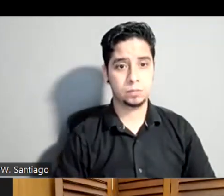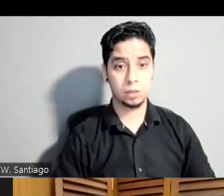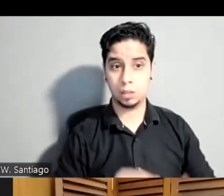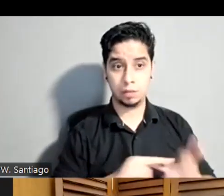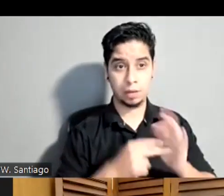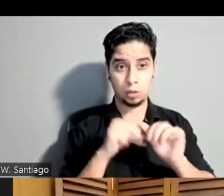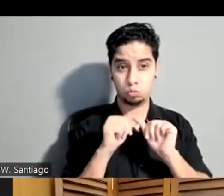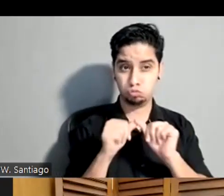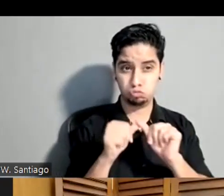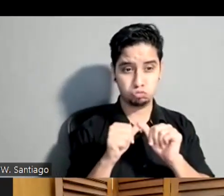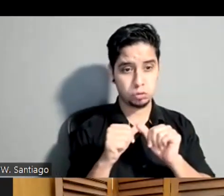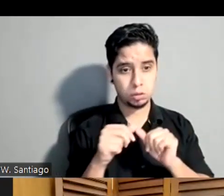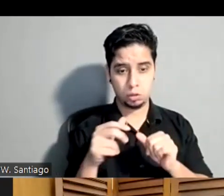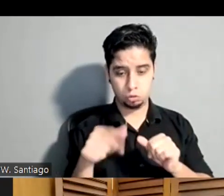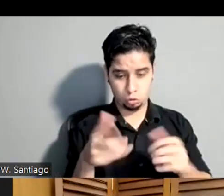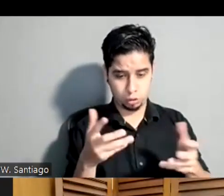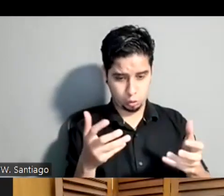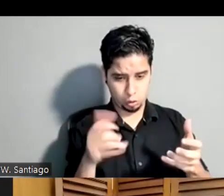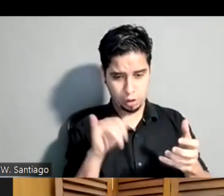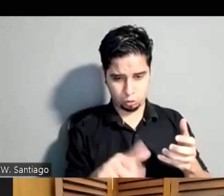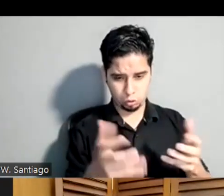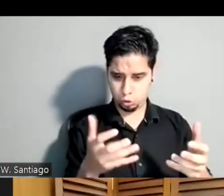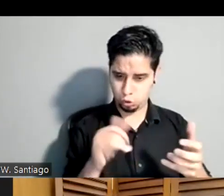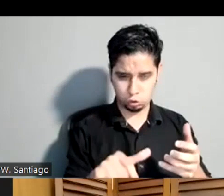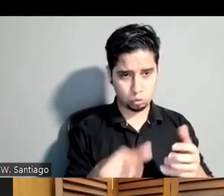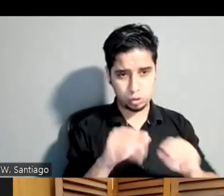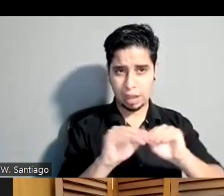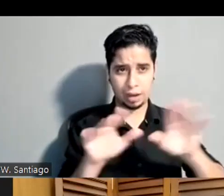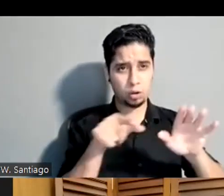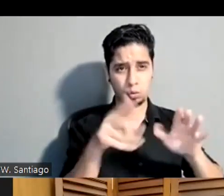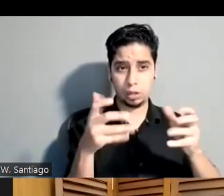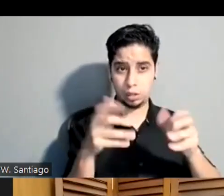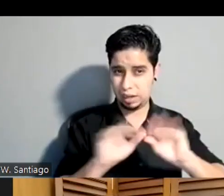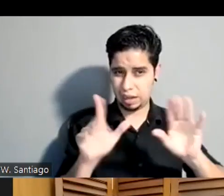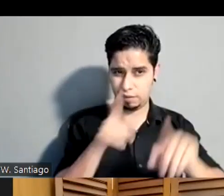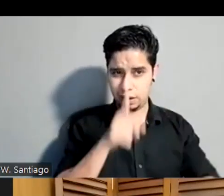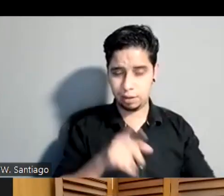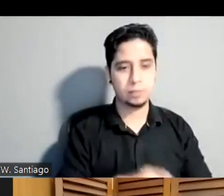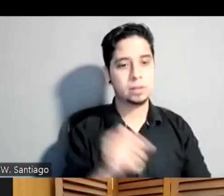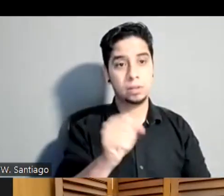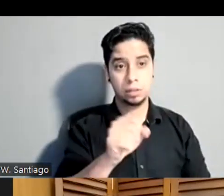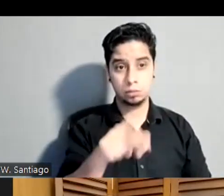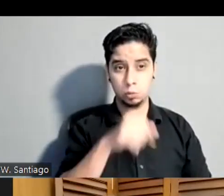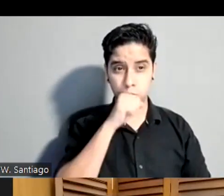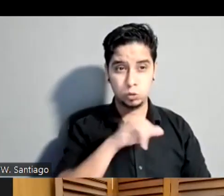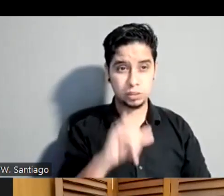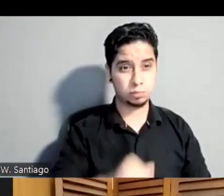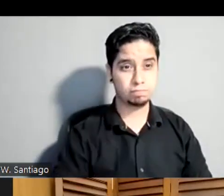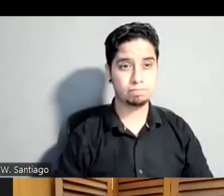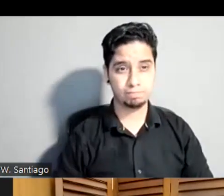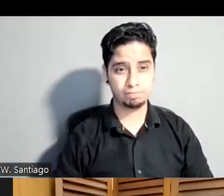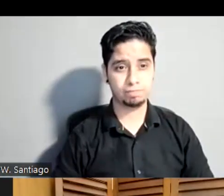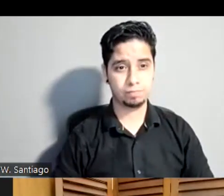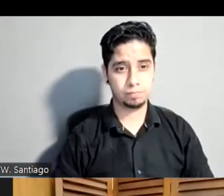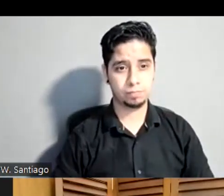mantuviste diciendo, yo quiero esto. O sea, estaba sí. Clara que eso era lo que te gustaba. Eso era lo que me gustaba. ¿Cuál fue